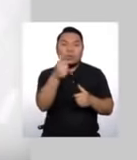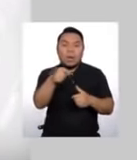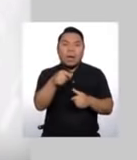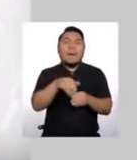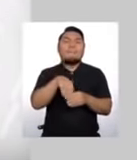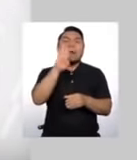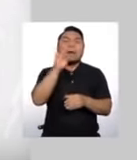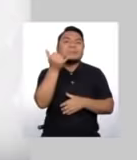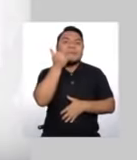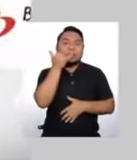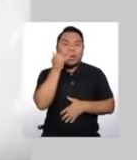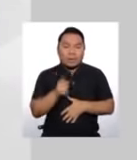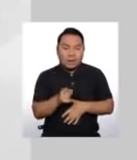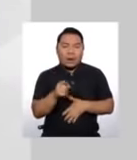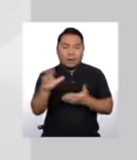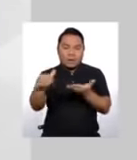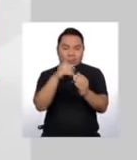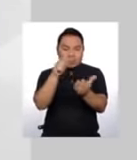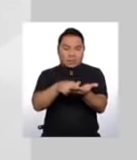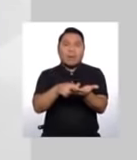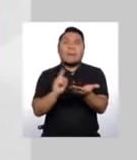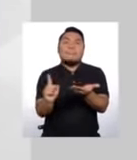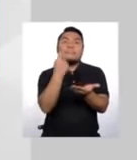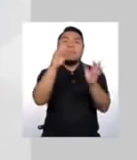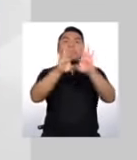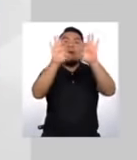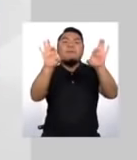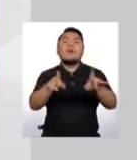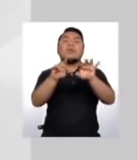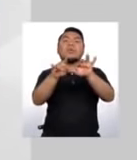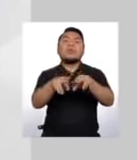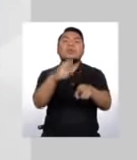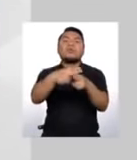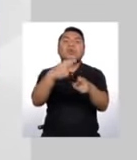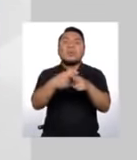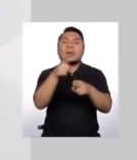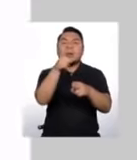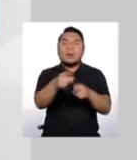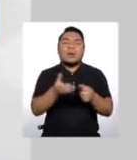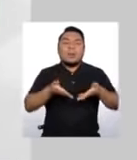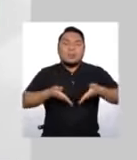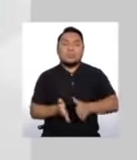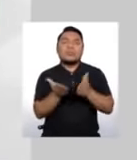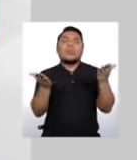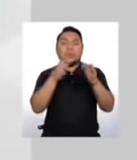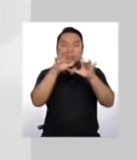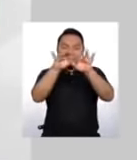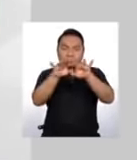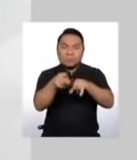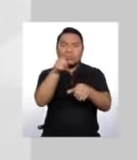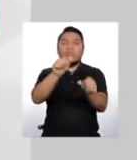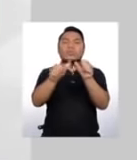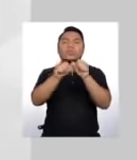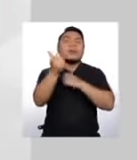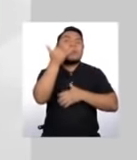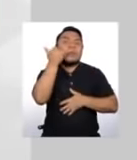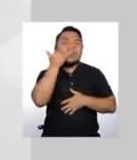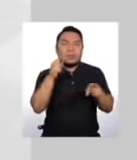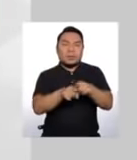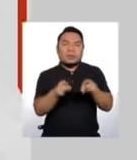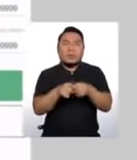celular. Para ello, deberás completar los formularios con el nombre de tus padres, tu fecha y lugar de nacimiento, tu número telefónico